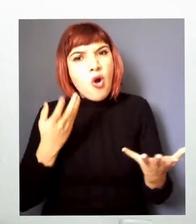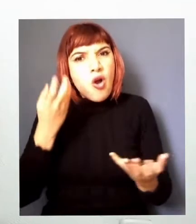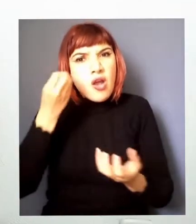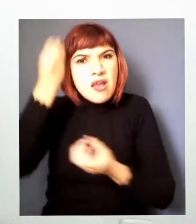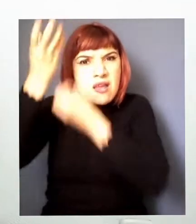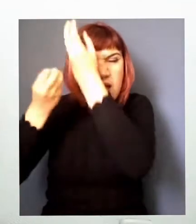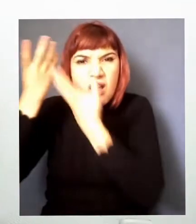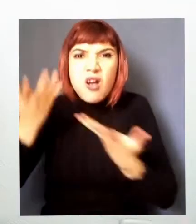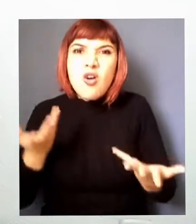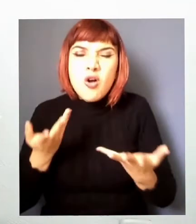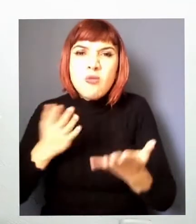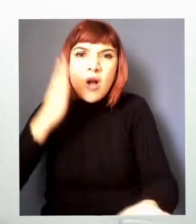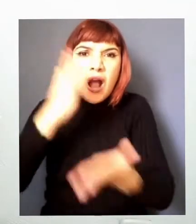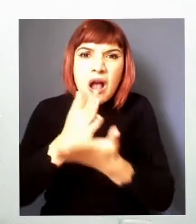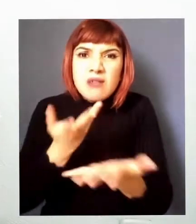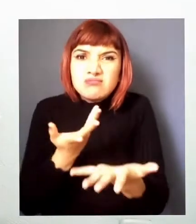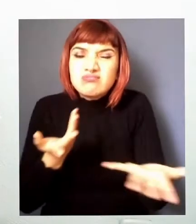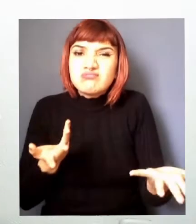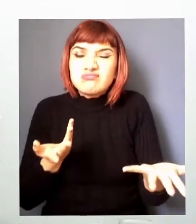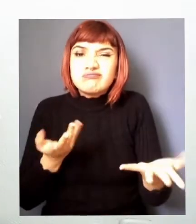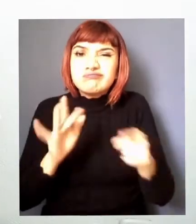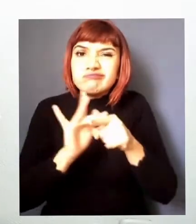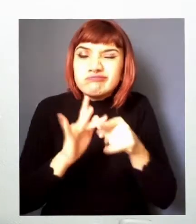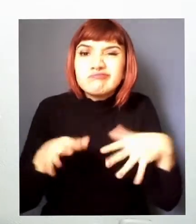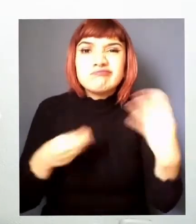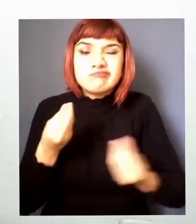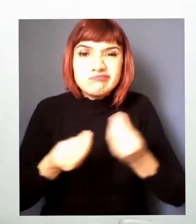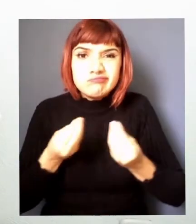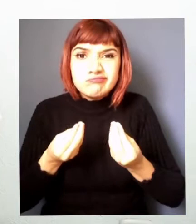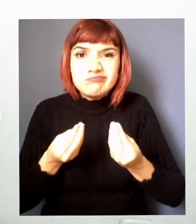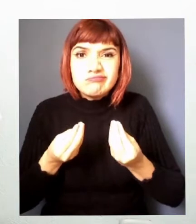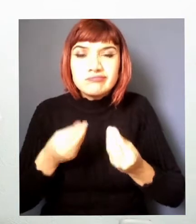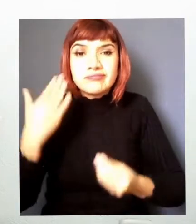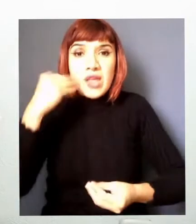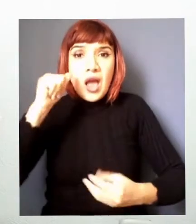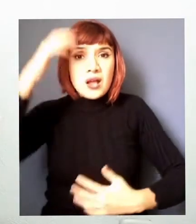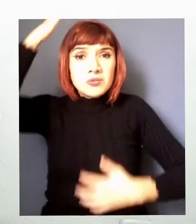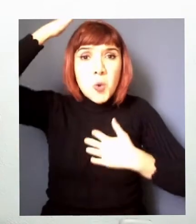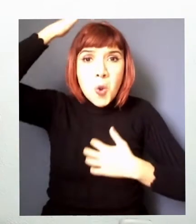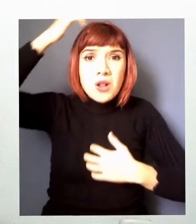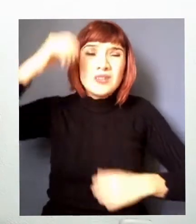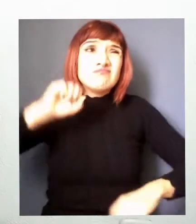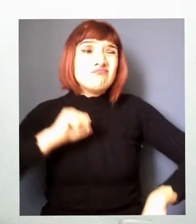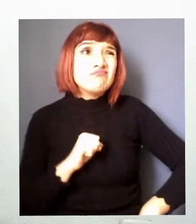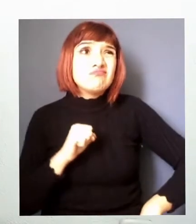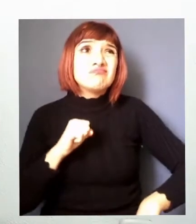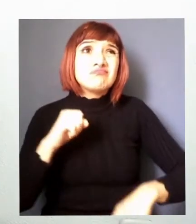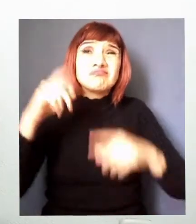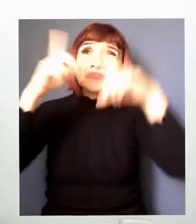funcionar dice vertilda que siente las estrellas más lejanas que nunca